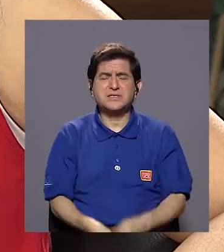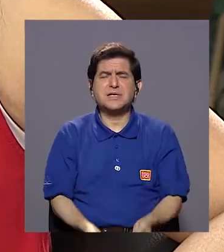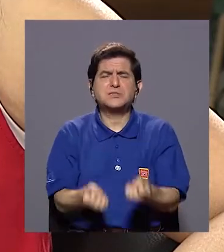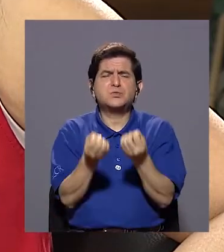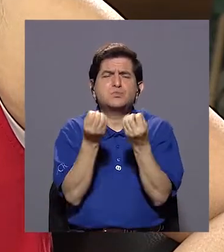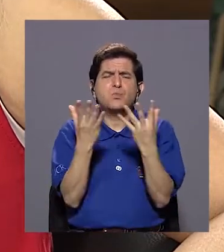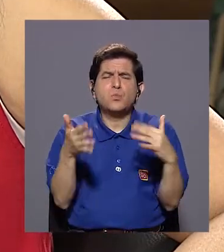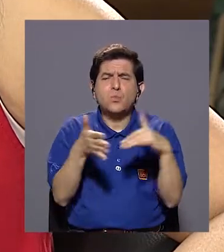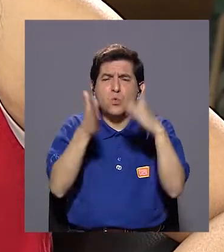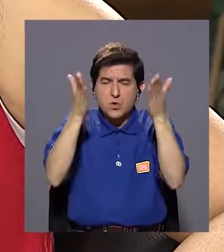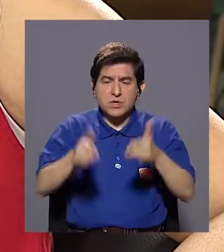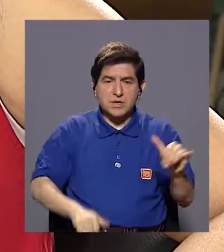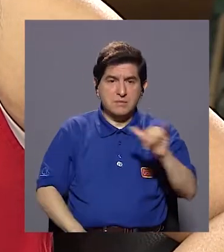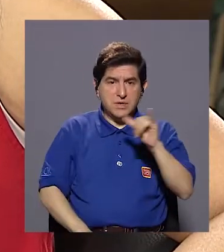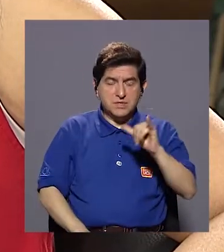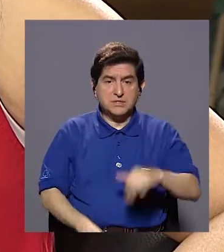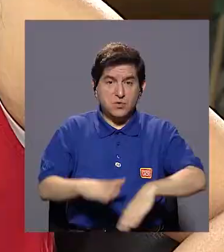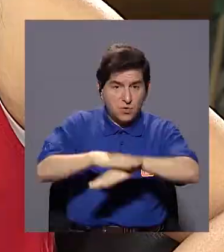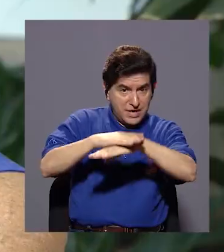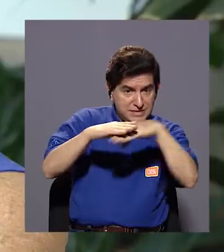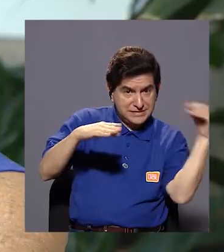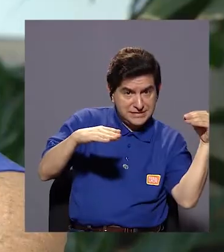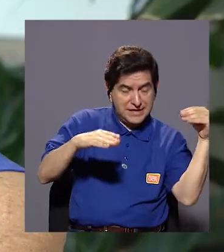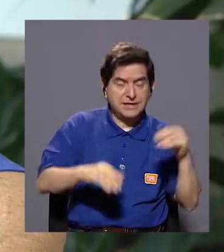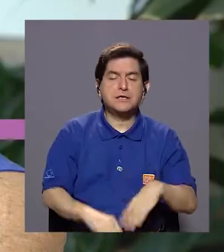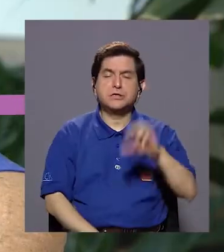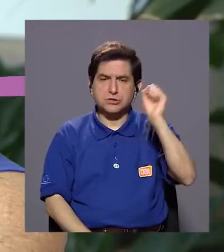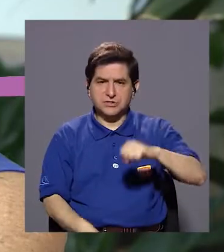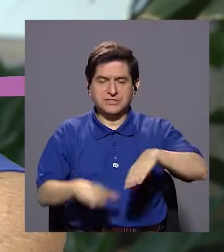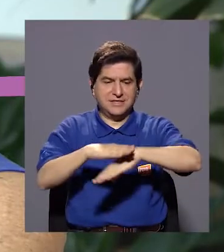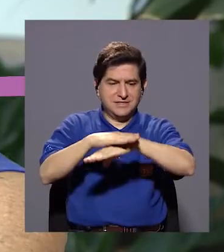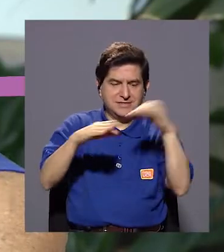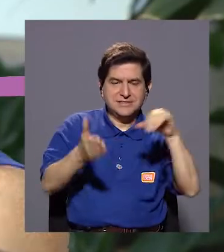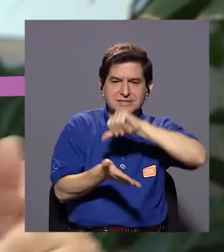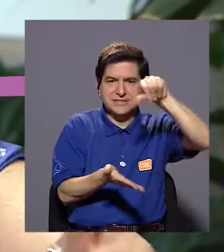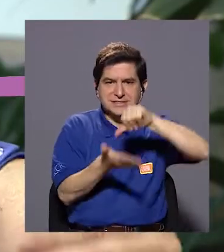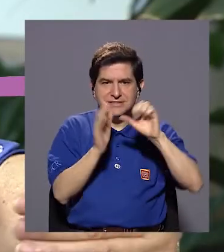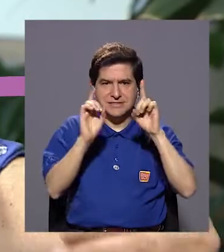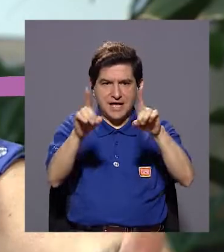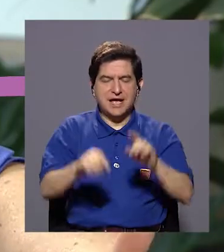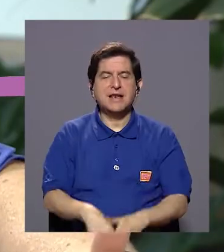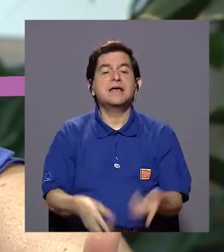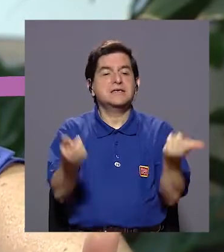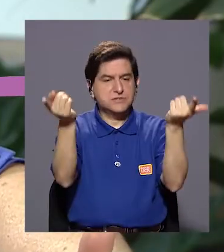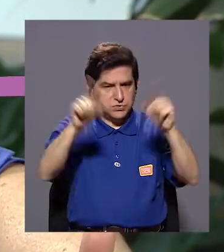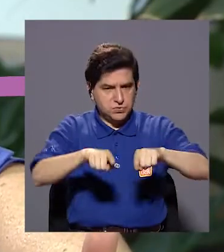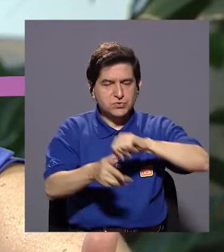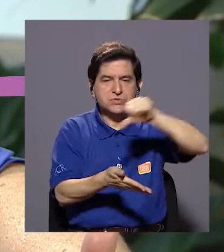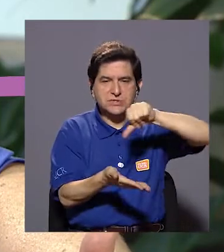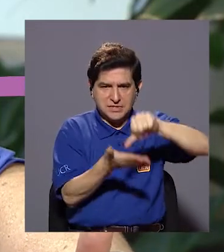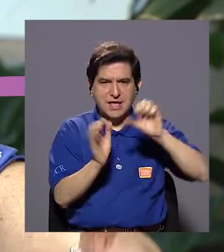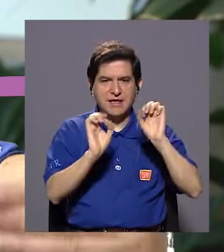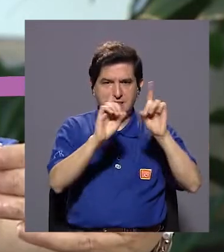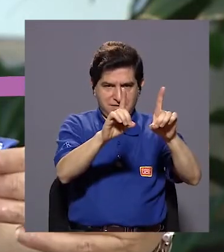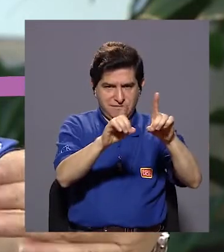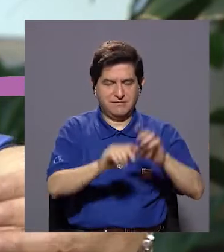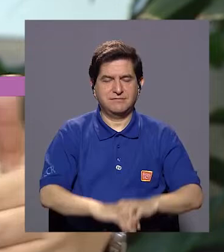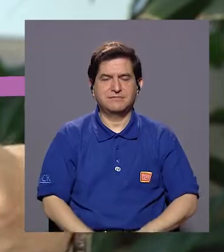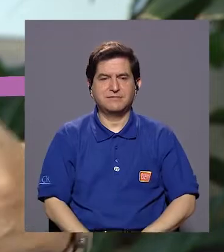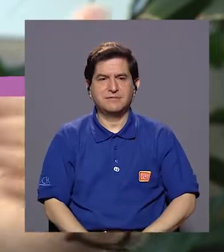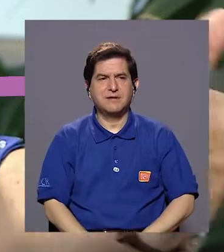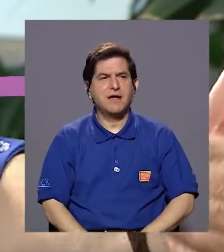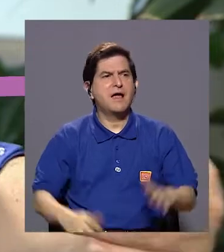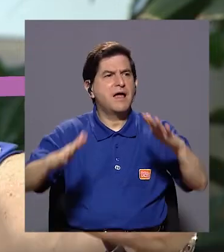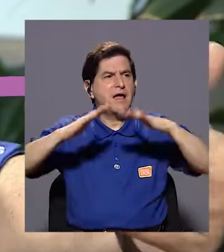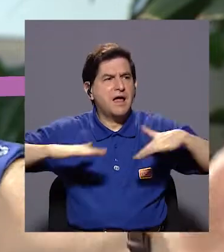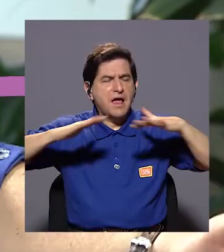de estudiantes, pero parece ser que también se sale de estos. También se sale del centro educativo. Se da mucho, digamos, en el centro educativo,